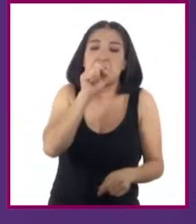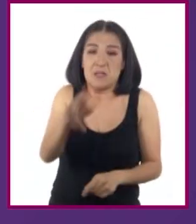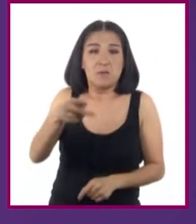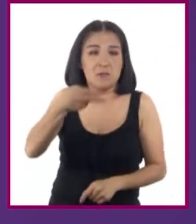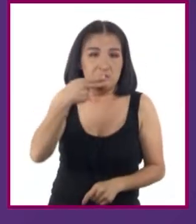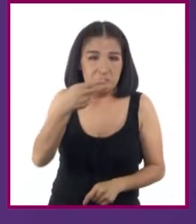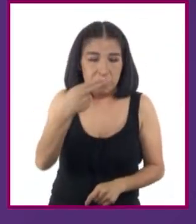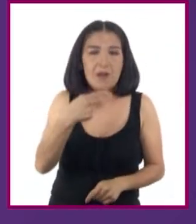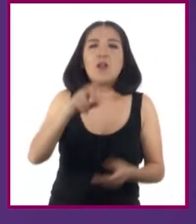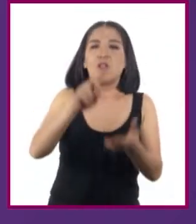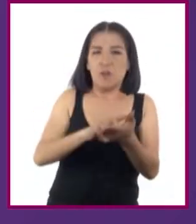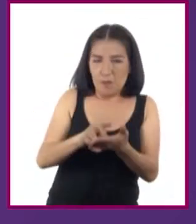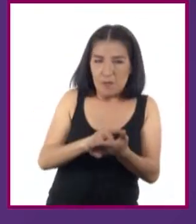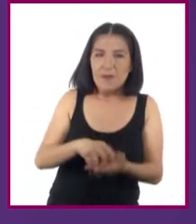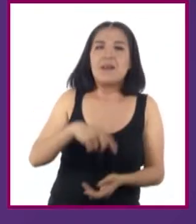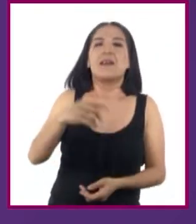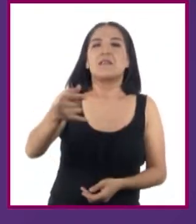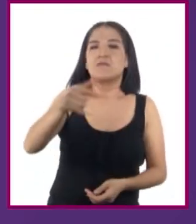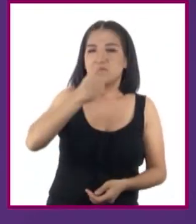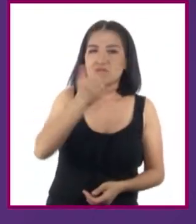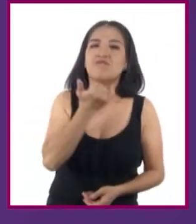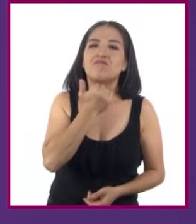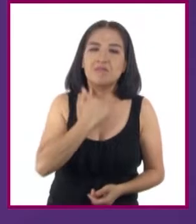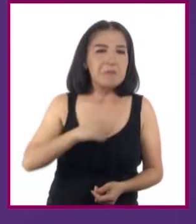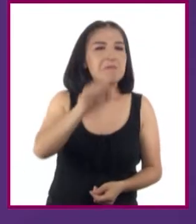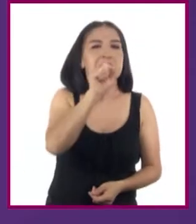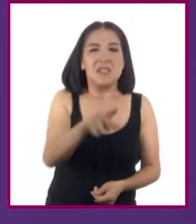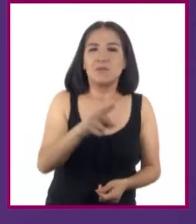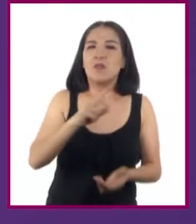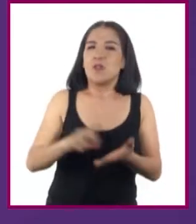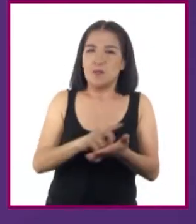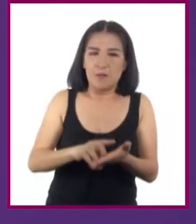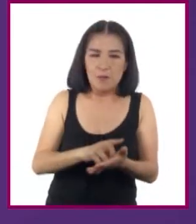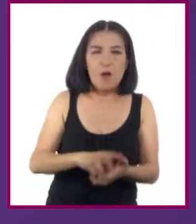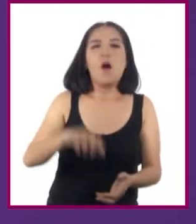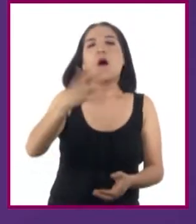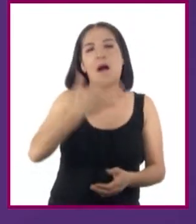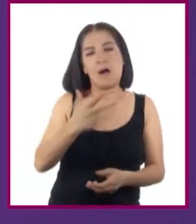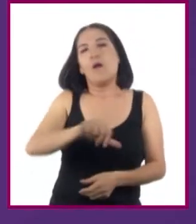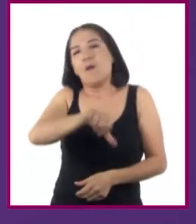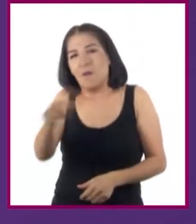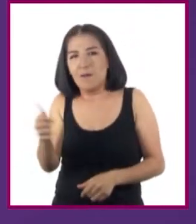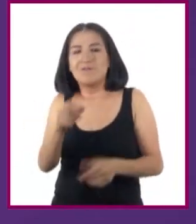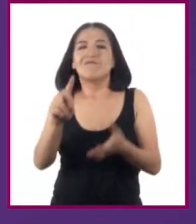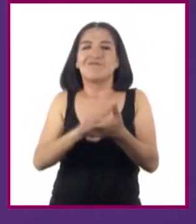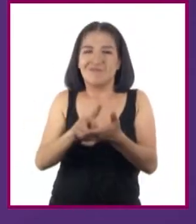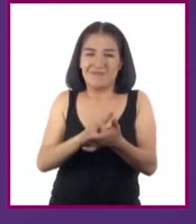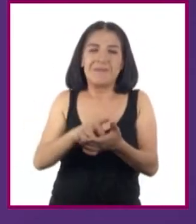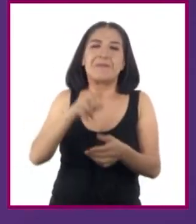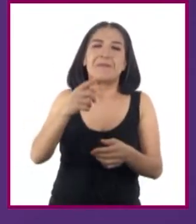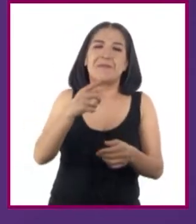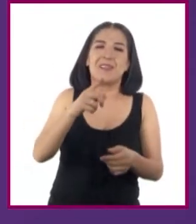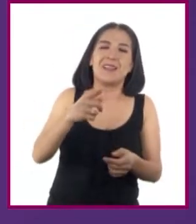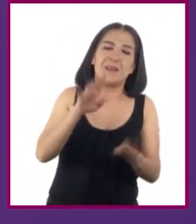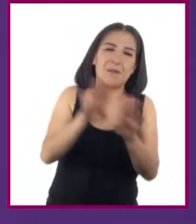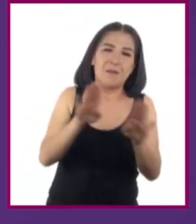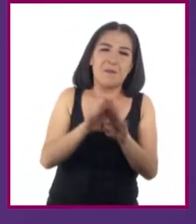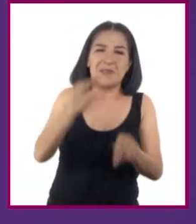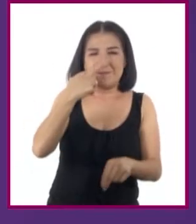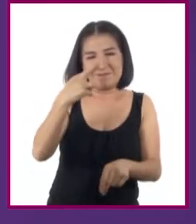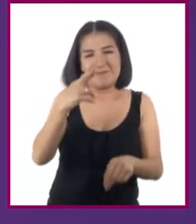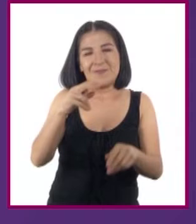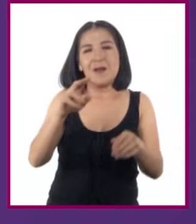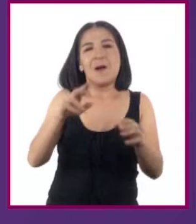una droga, el alcohol es una droga y las otras drogas que se consideran ilegales son drogas. Pero hay que envolverlas a